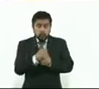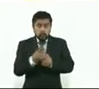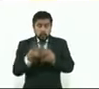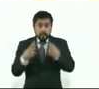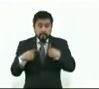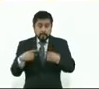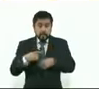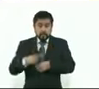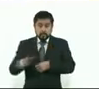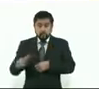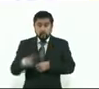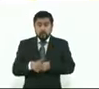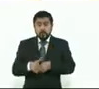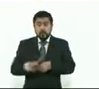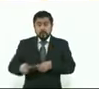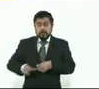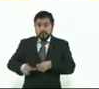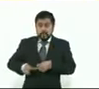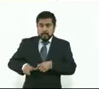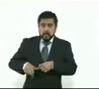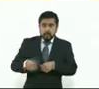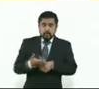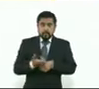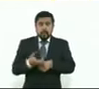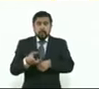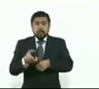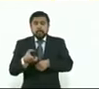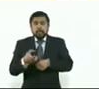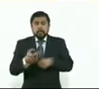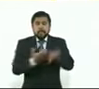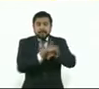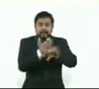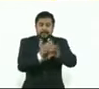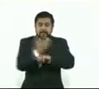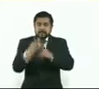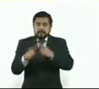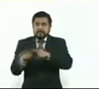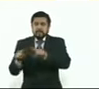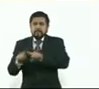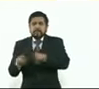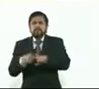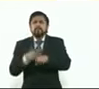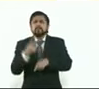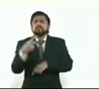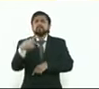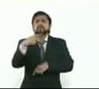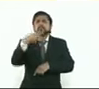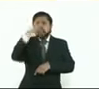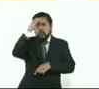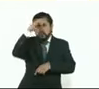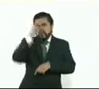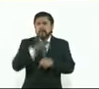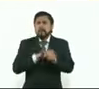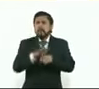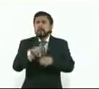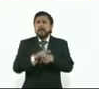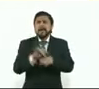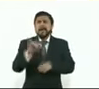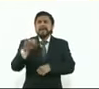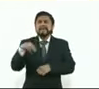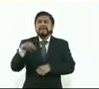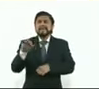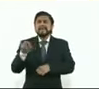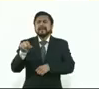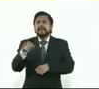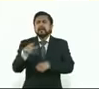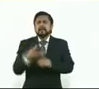tema del INE, pero me gustaría preguntarle qué lectura le da que el INE haya suspendido este ejercicio que ya contemplaban sobre la